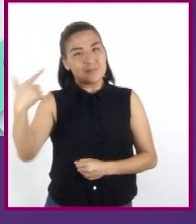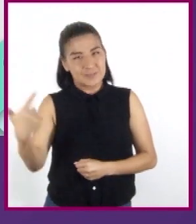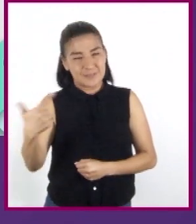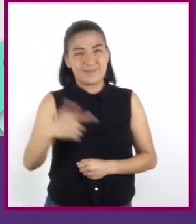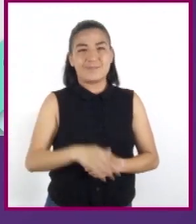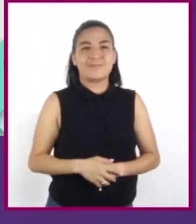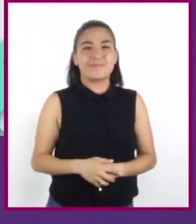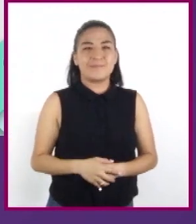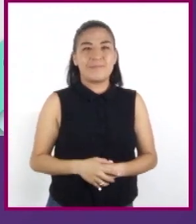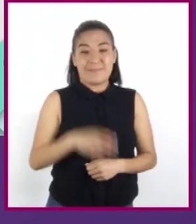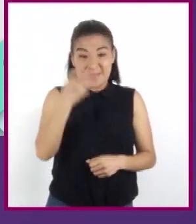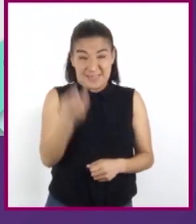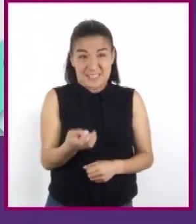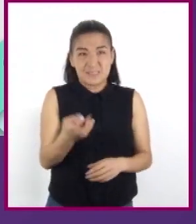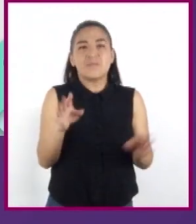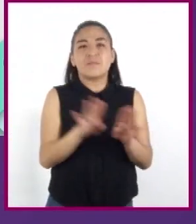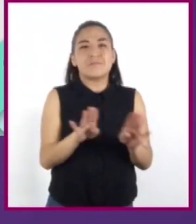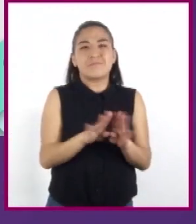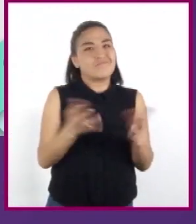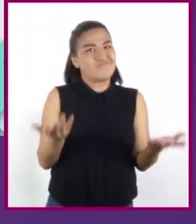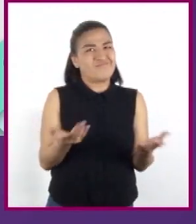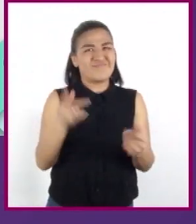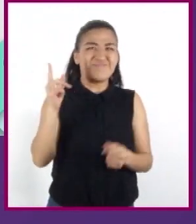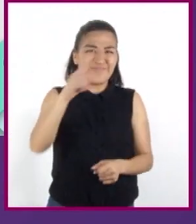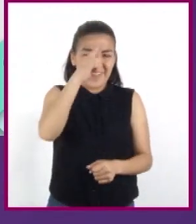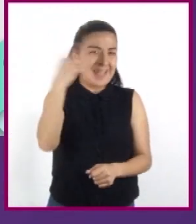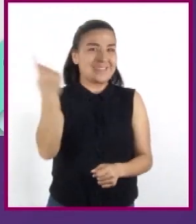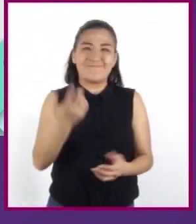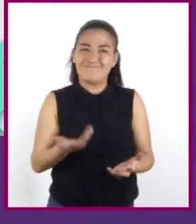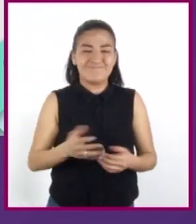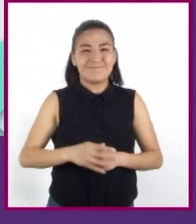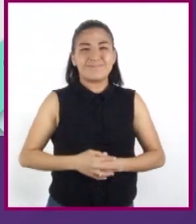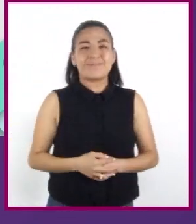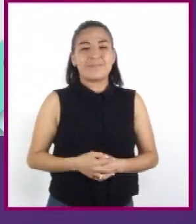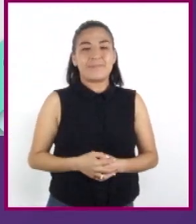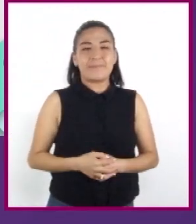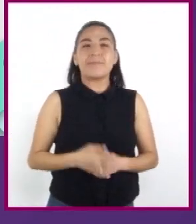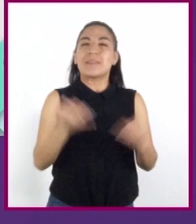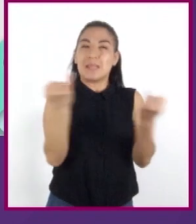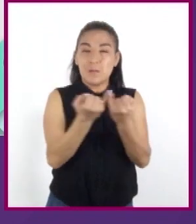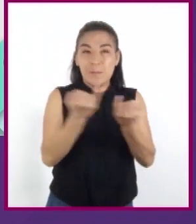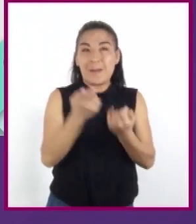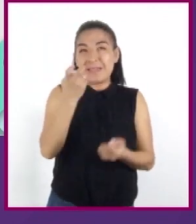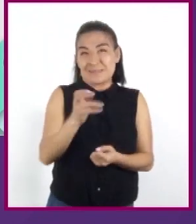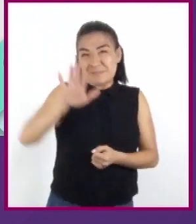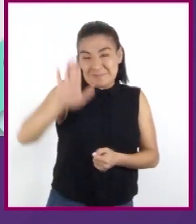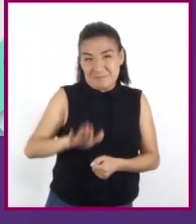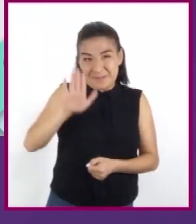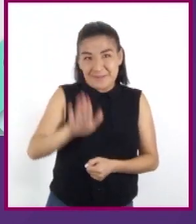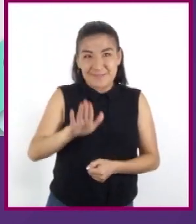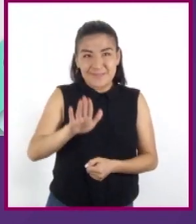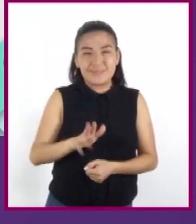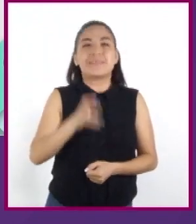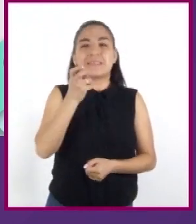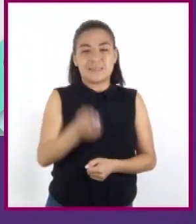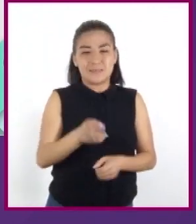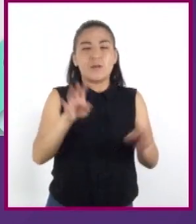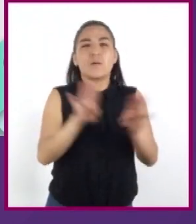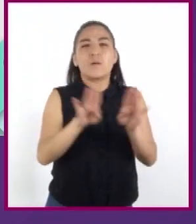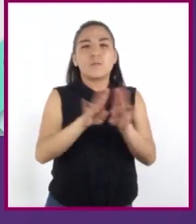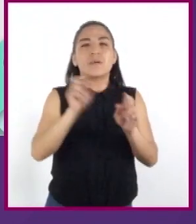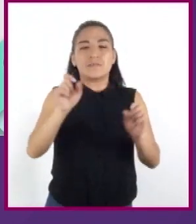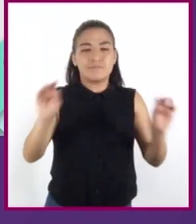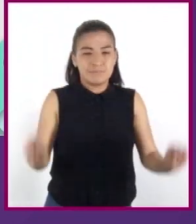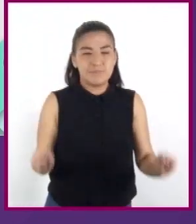1.73205080757, lo cual no es práctico. En casos similares a este, dejamos la